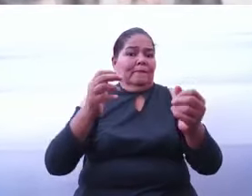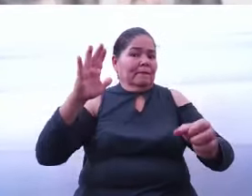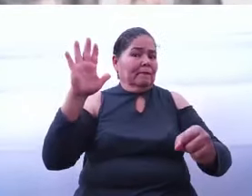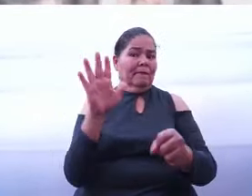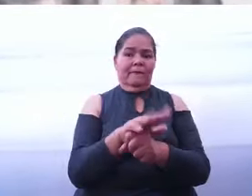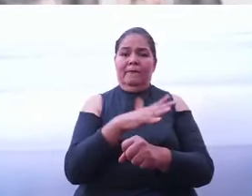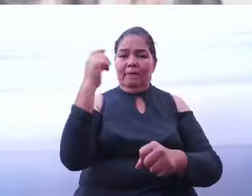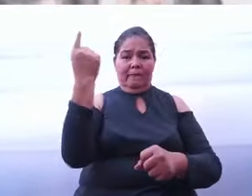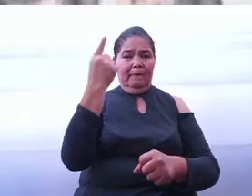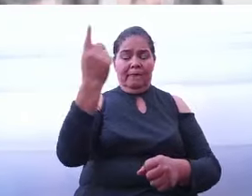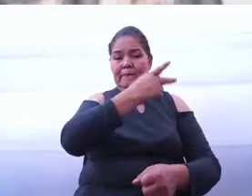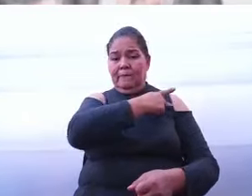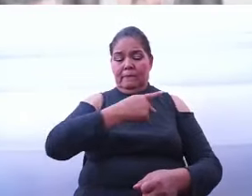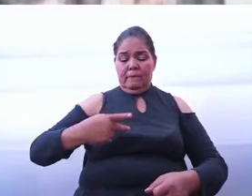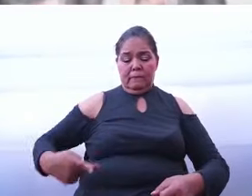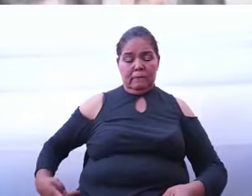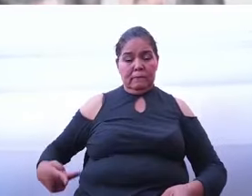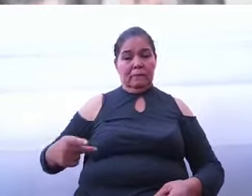reconocerse.